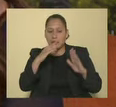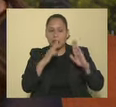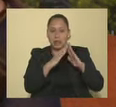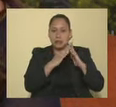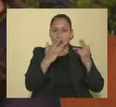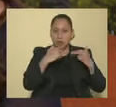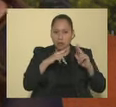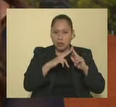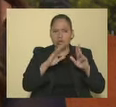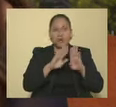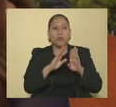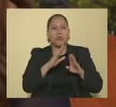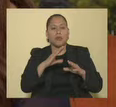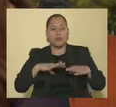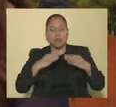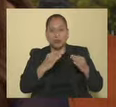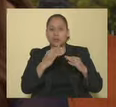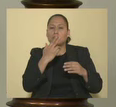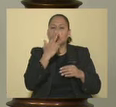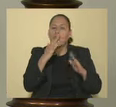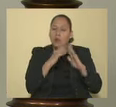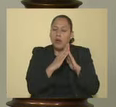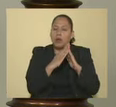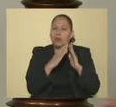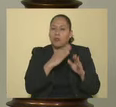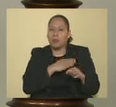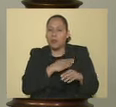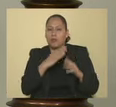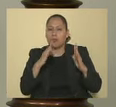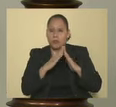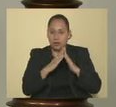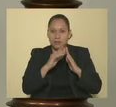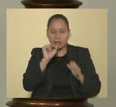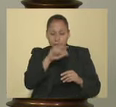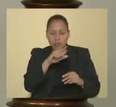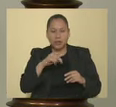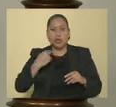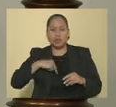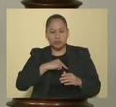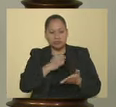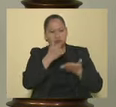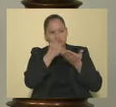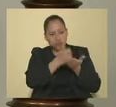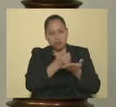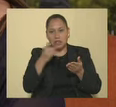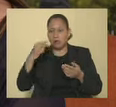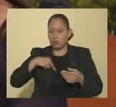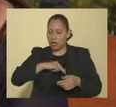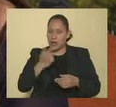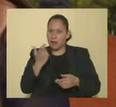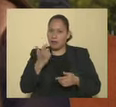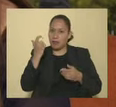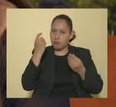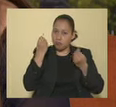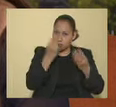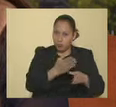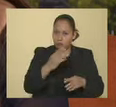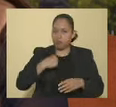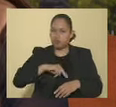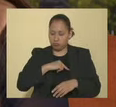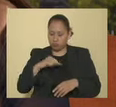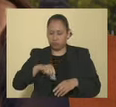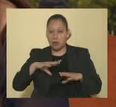Fundación Hogar Dulce Hogar. Y bueno, estamos logrando generar un impacto importante ya en esta